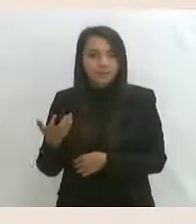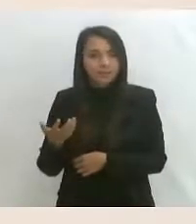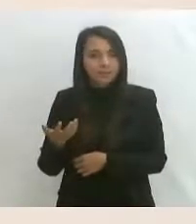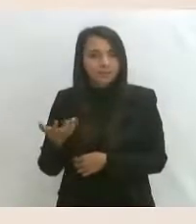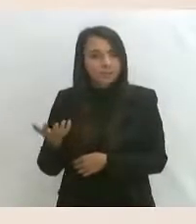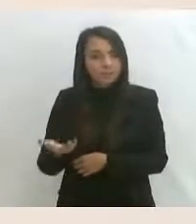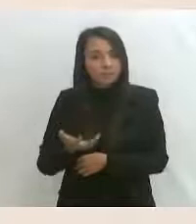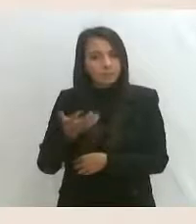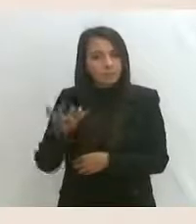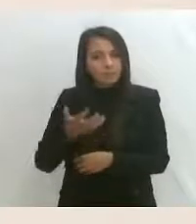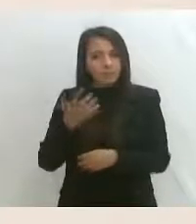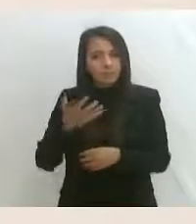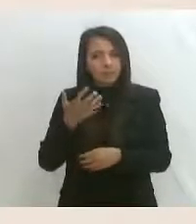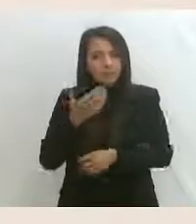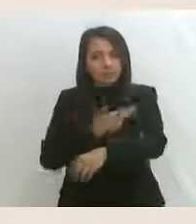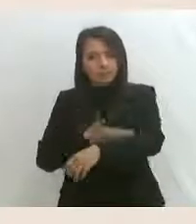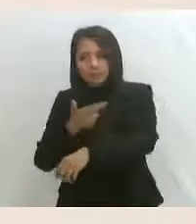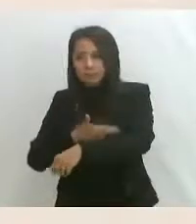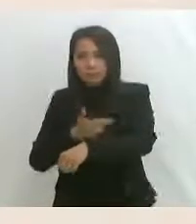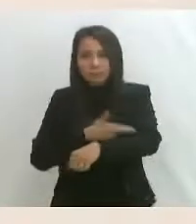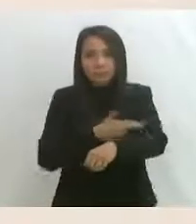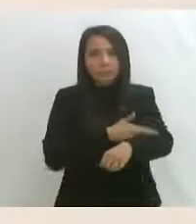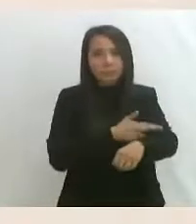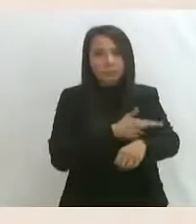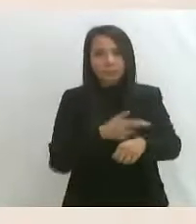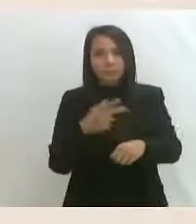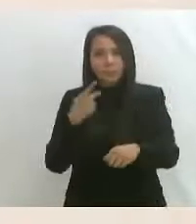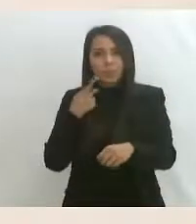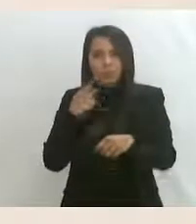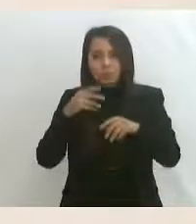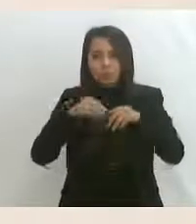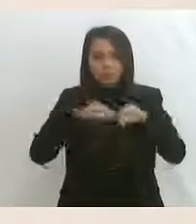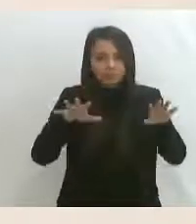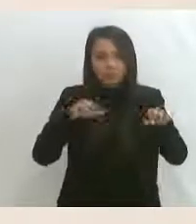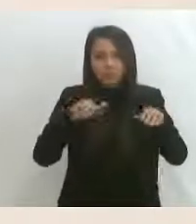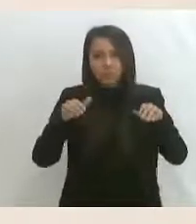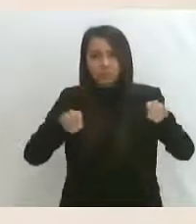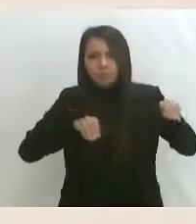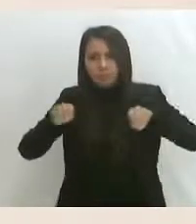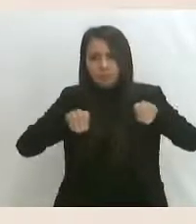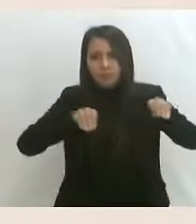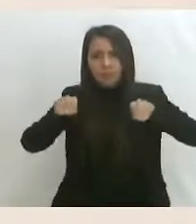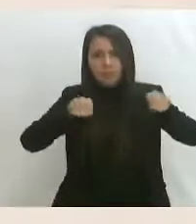una política distinta en los estados, en los municipios,